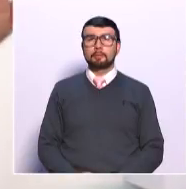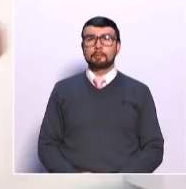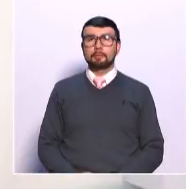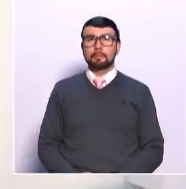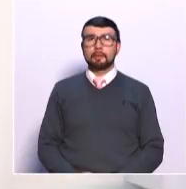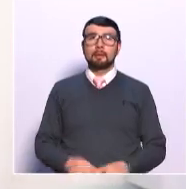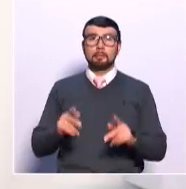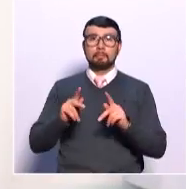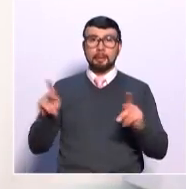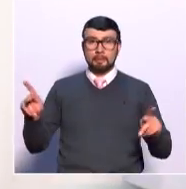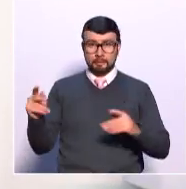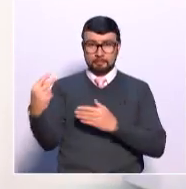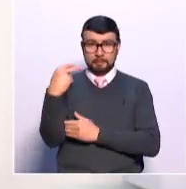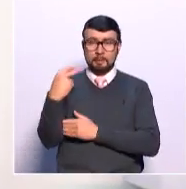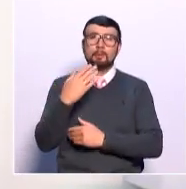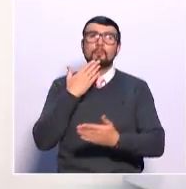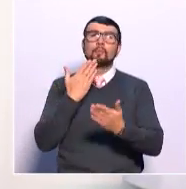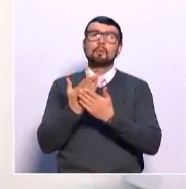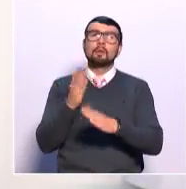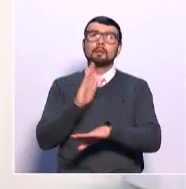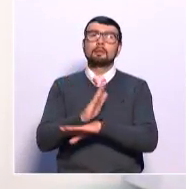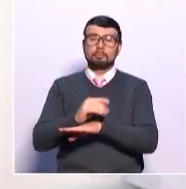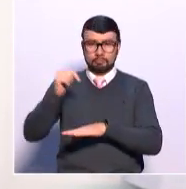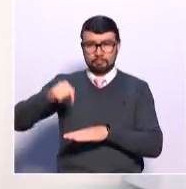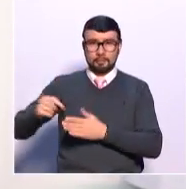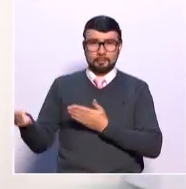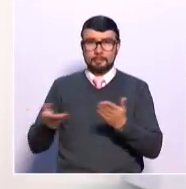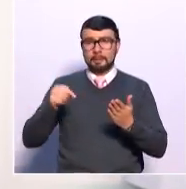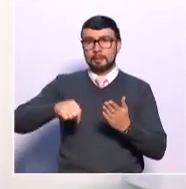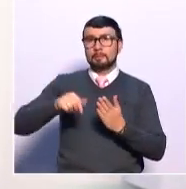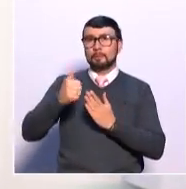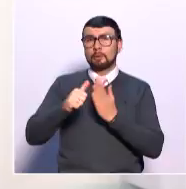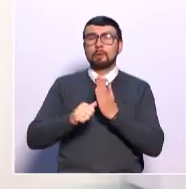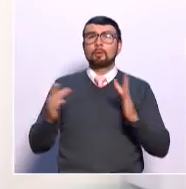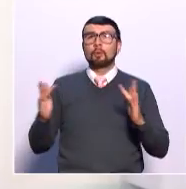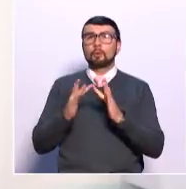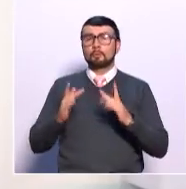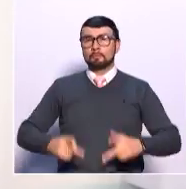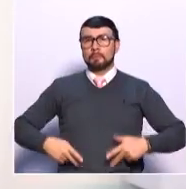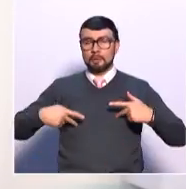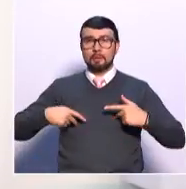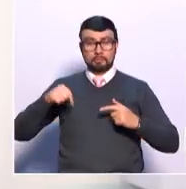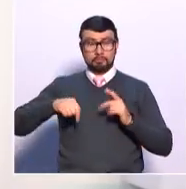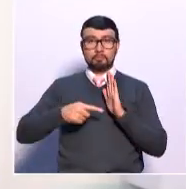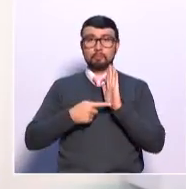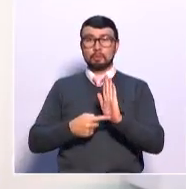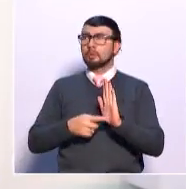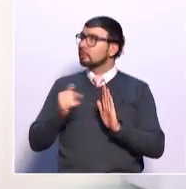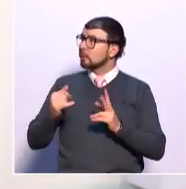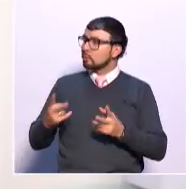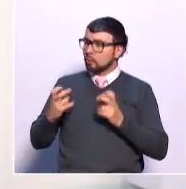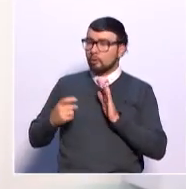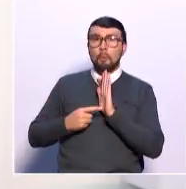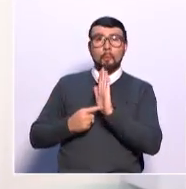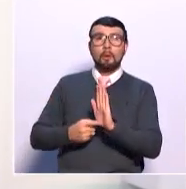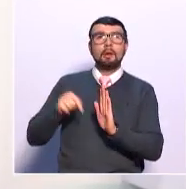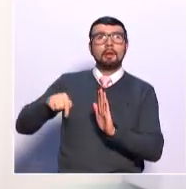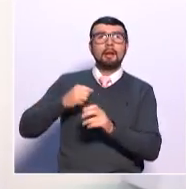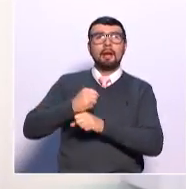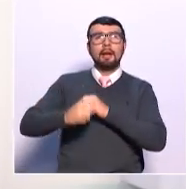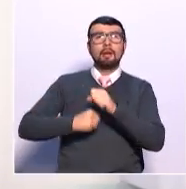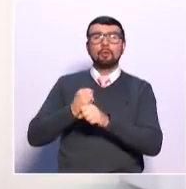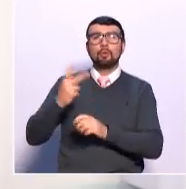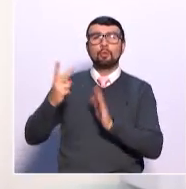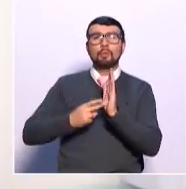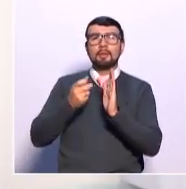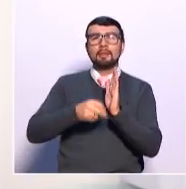qué maravilla una vez más compartir con ustedes nuestro programa conexión vital aquí desde el café en este nuevo horario en el 2018 de